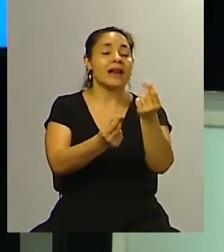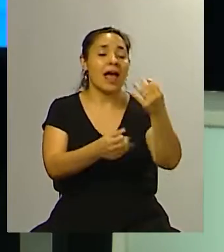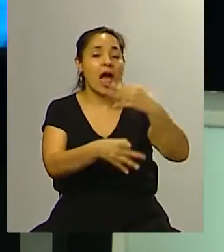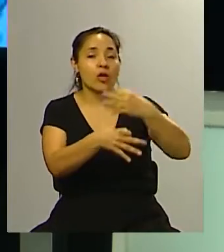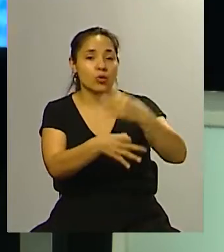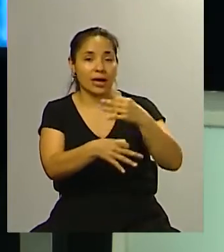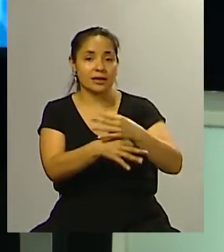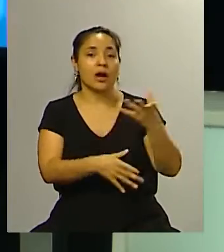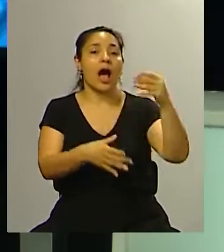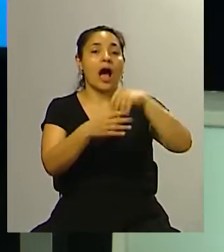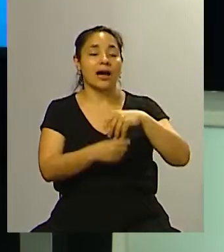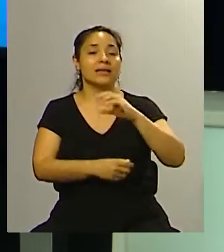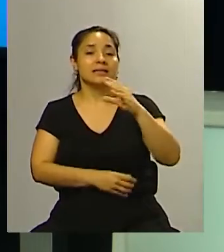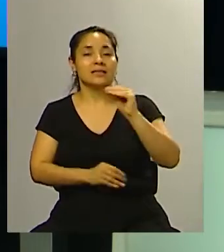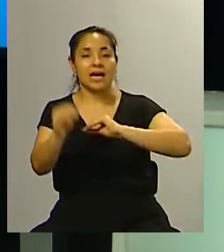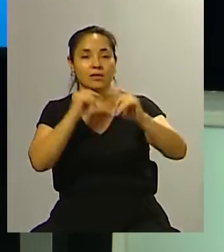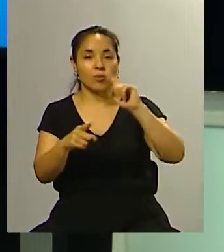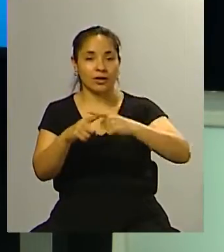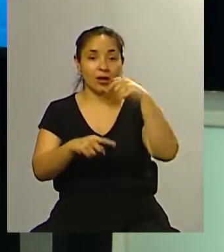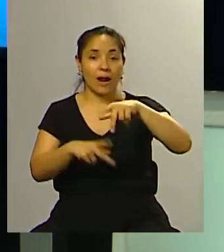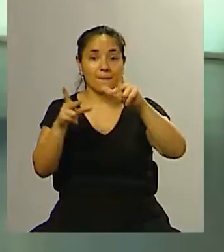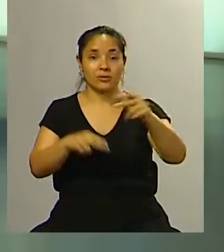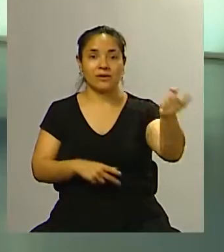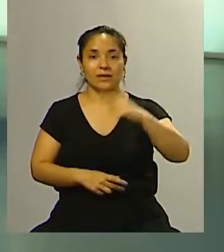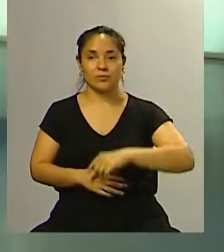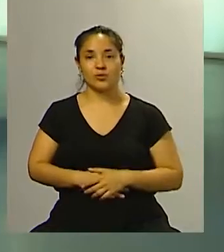aquí en Chat Político. Nos vamos a una nueva pausa, enseguida regresamos.